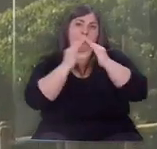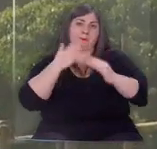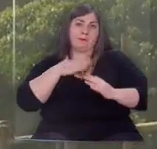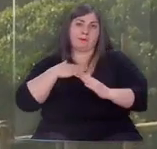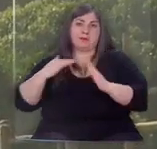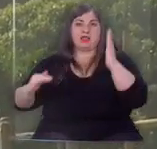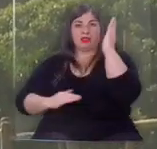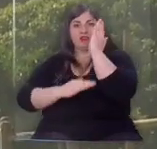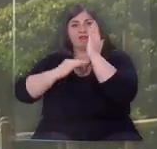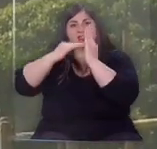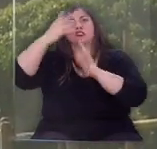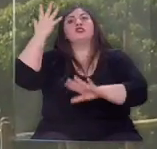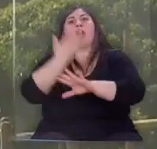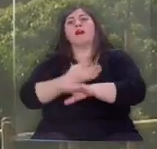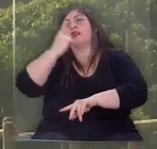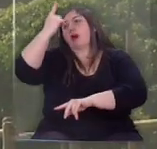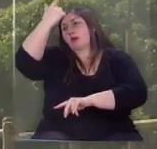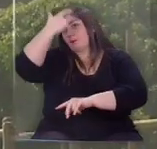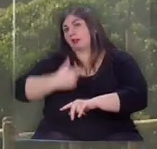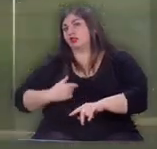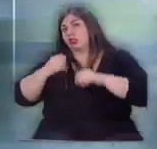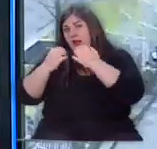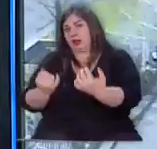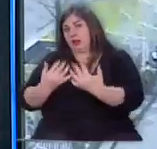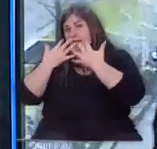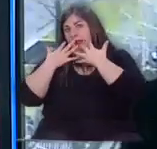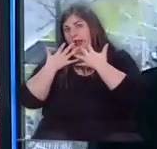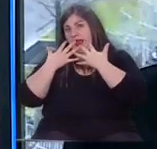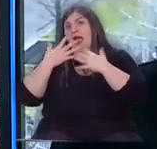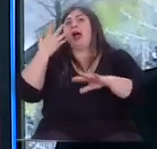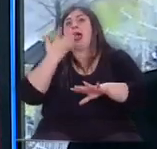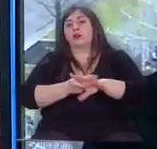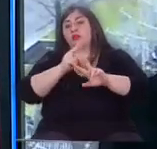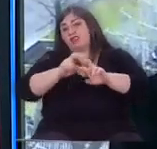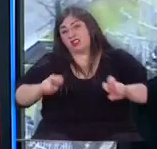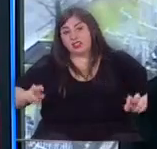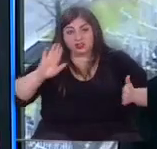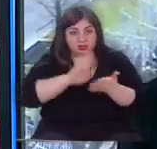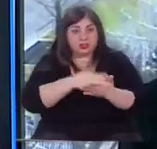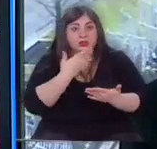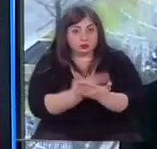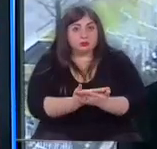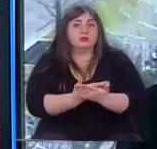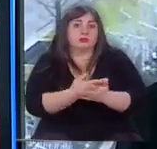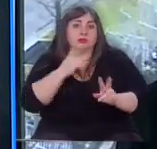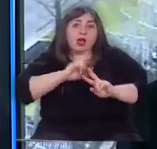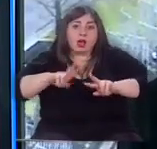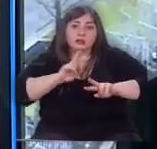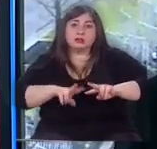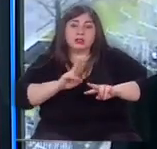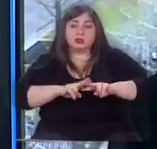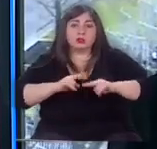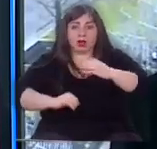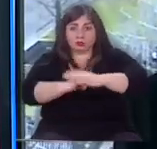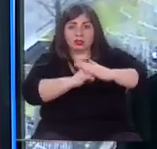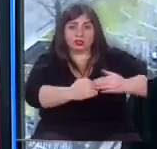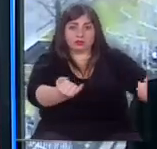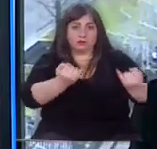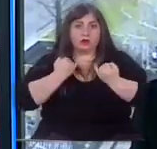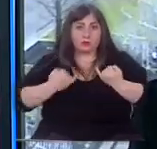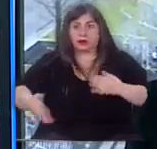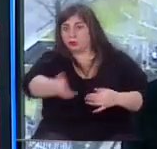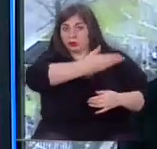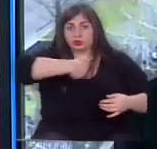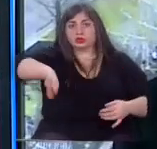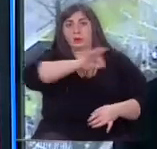edificio había una persona contagiada. Bien, hay un sumario sanitario, un curso que está realizando la autoridad sanitaria. Y además quiero informar que